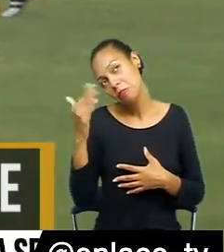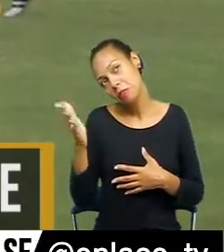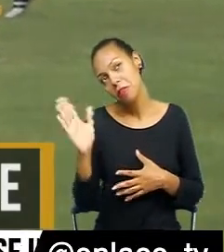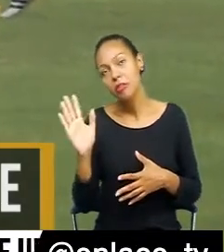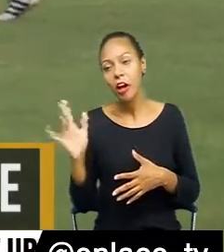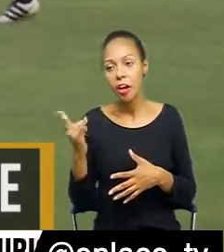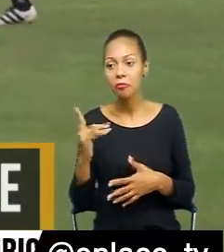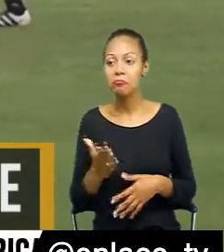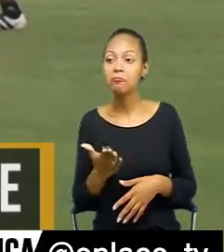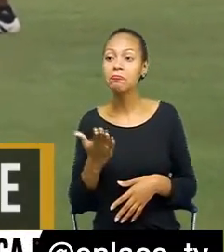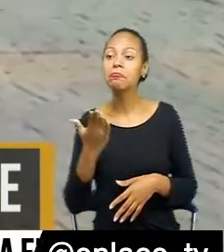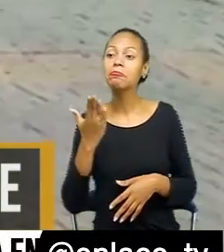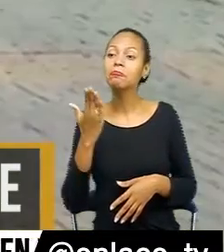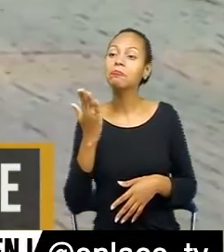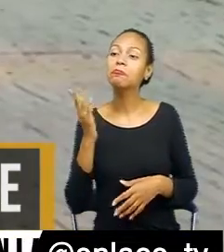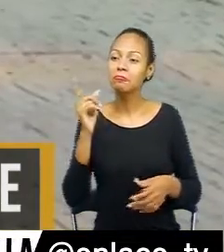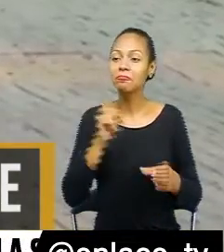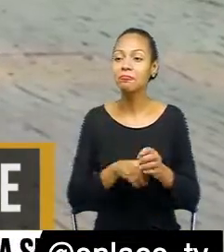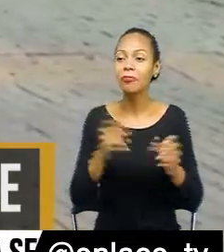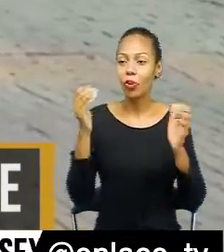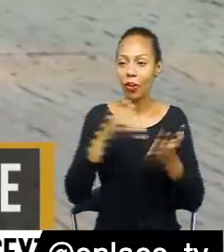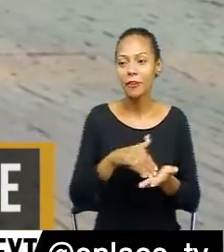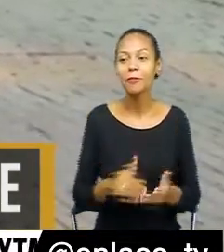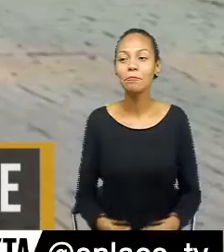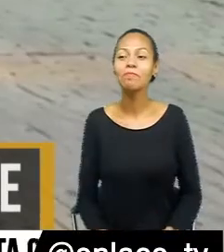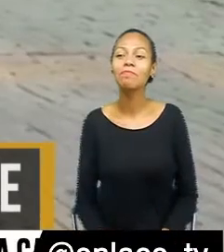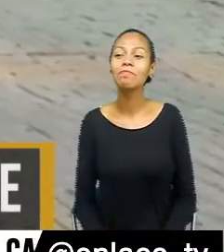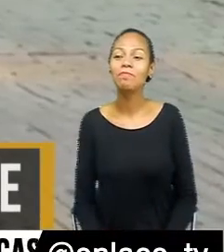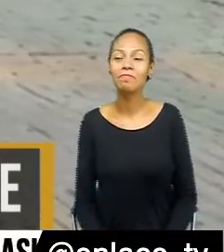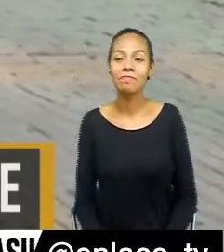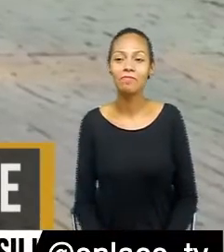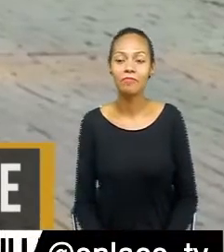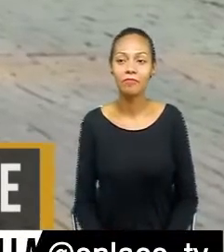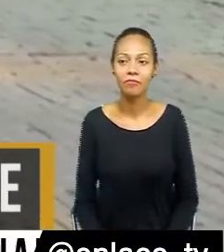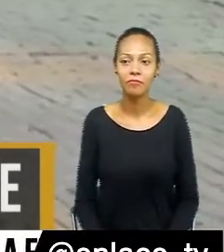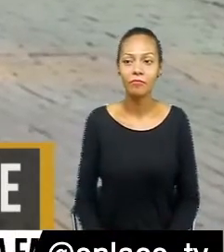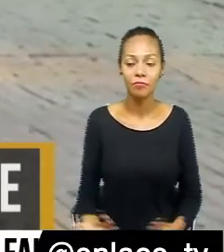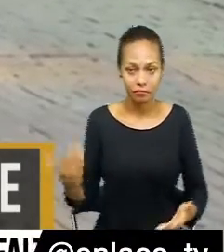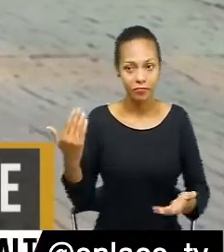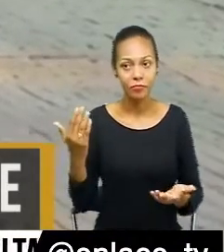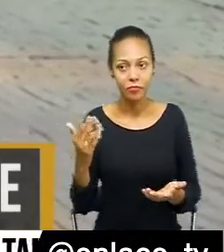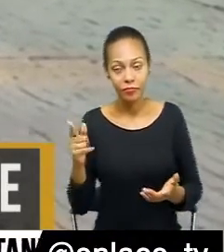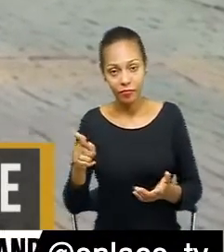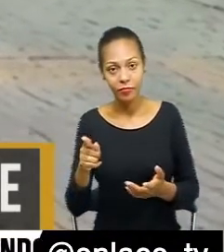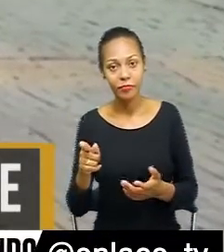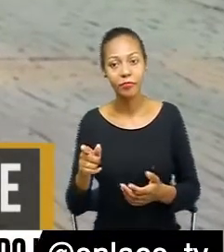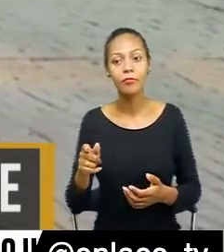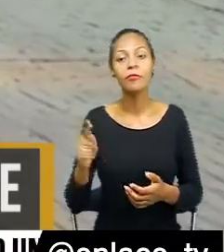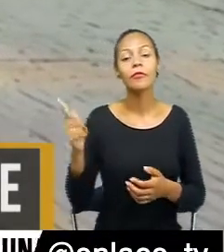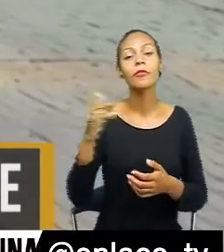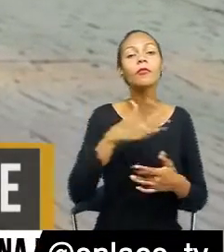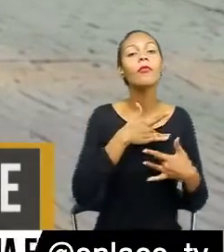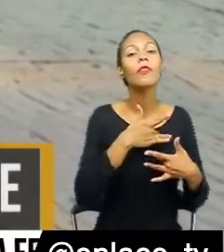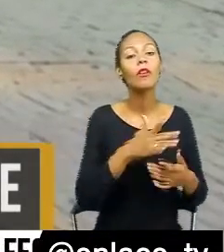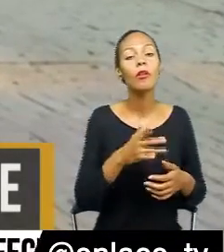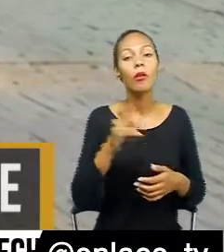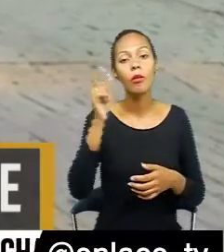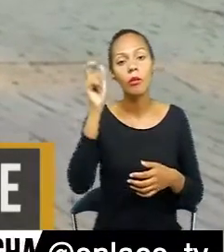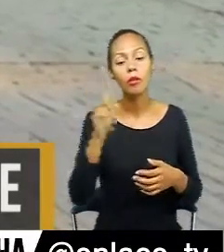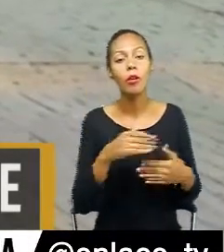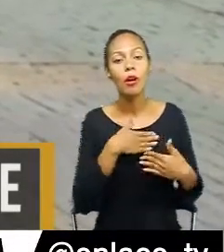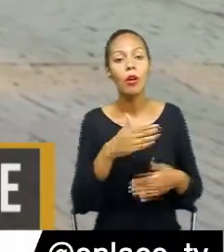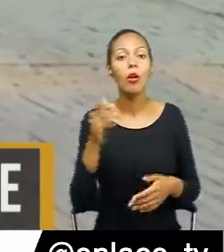podía volver. Agradecimiento a nuestros patrocinadores, al representante a la Cámara por nuestro departamento, Edgar Gómez Román, El